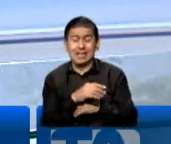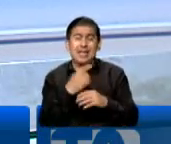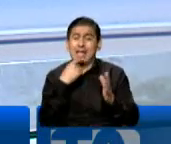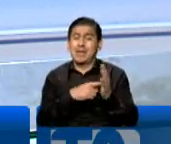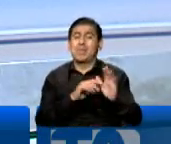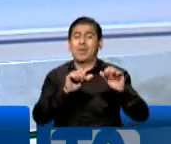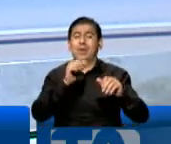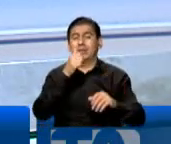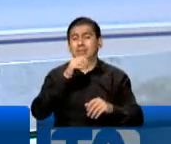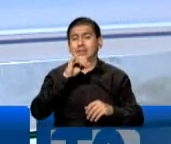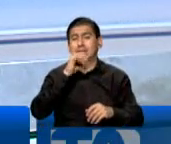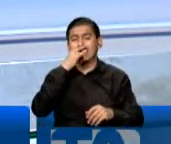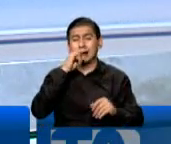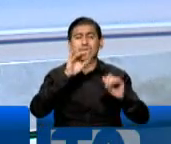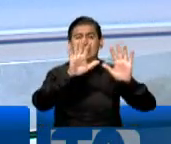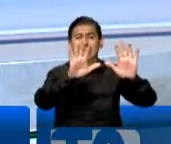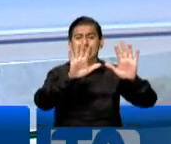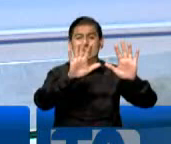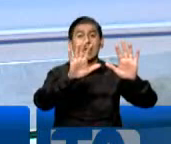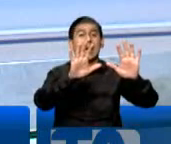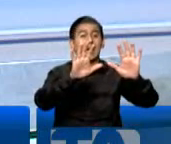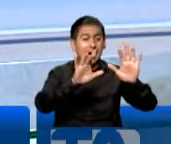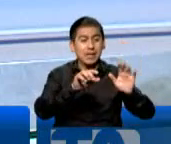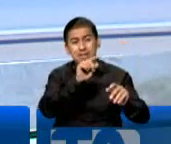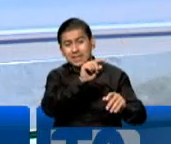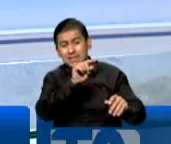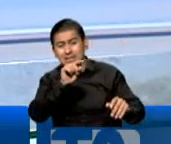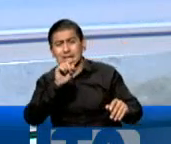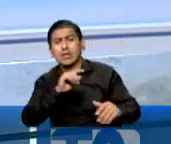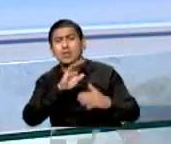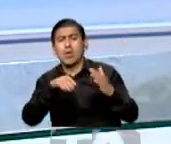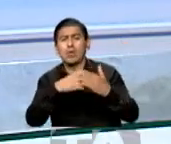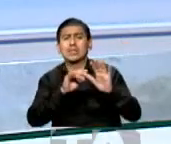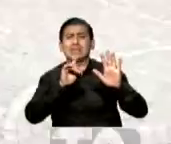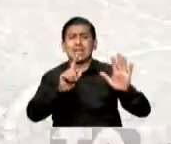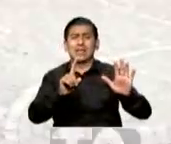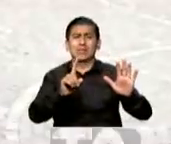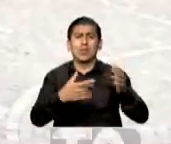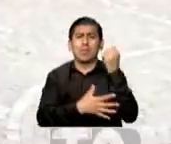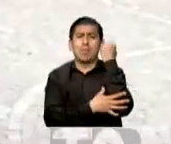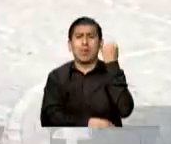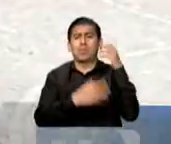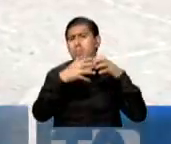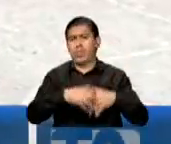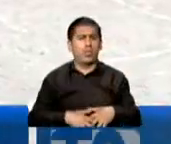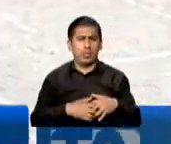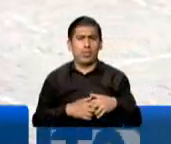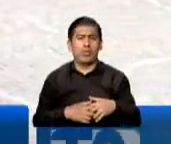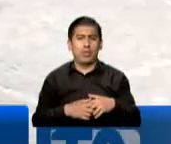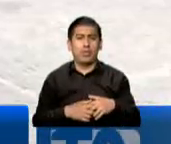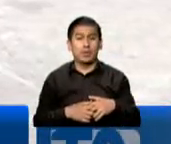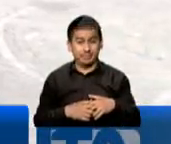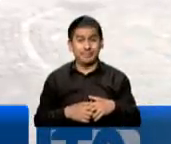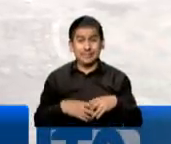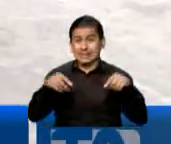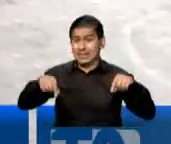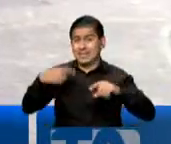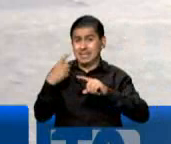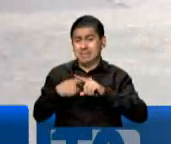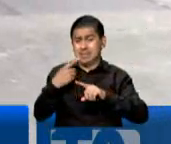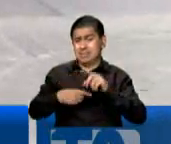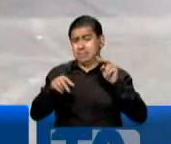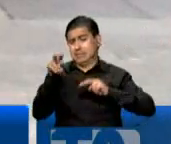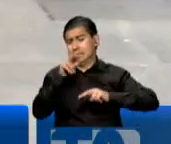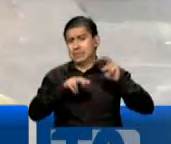de extrema pobreza por la drástica disminución de los ingresos en los hogares. Los primeros meses de confinamiento,